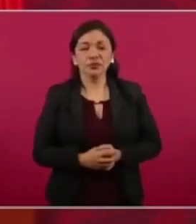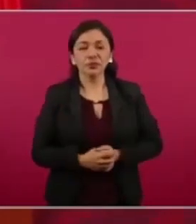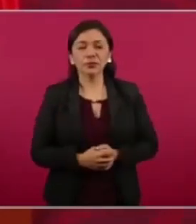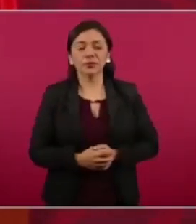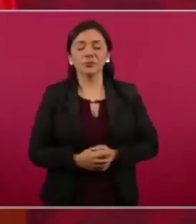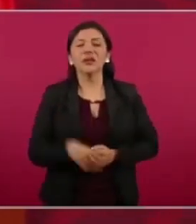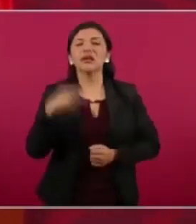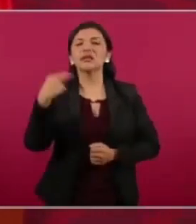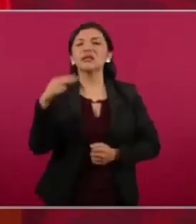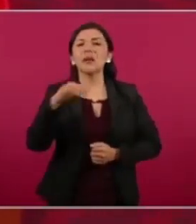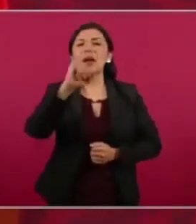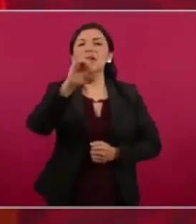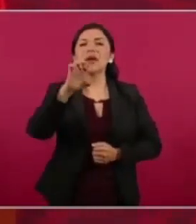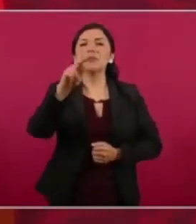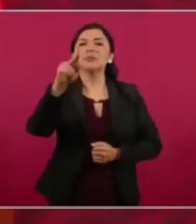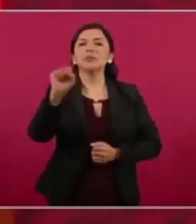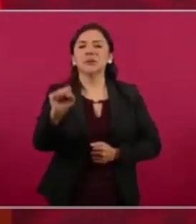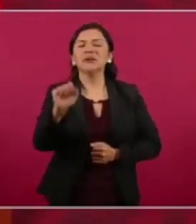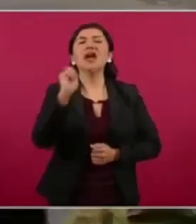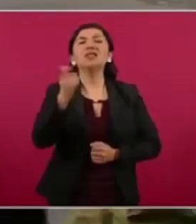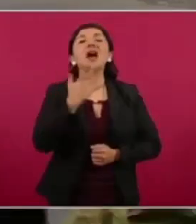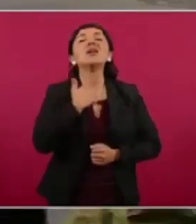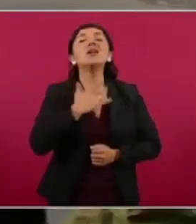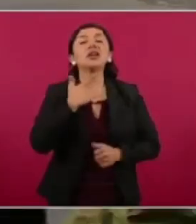el IEP, la gasolina,